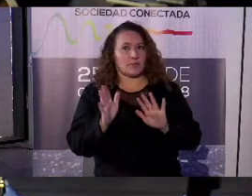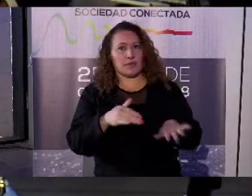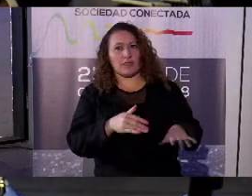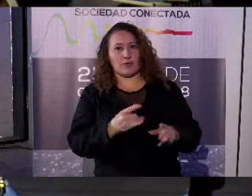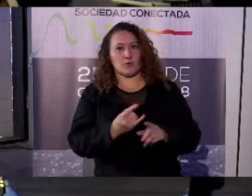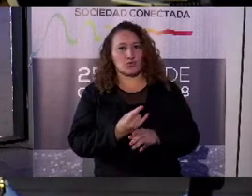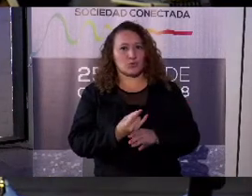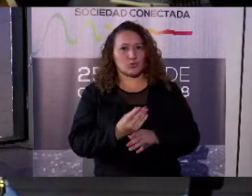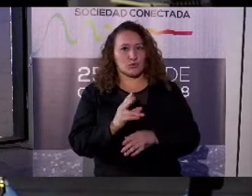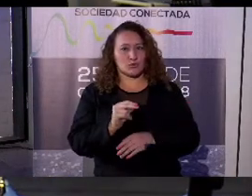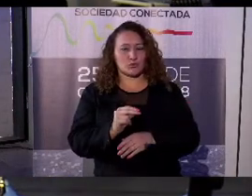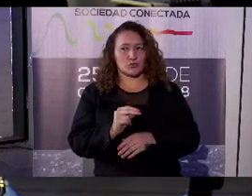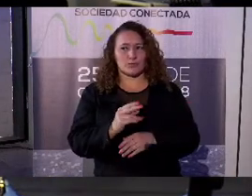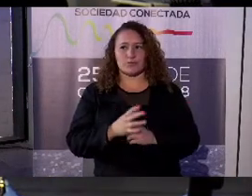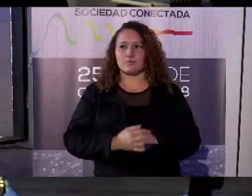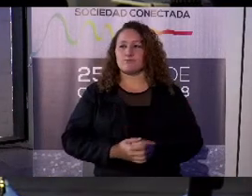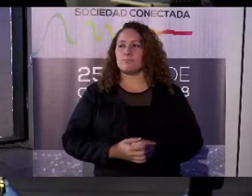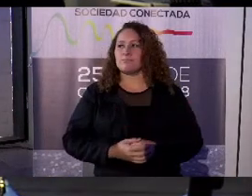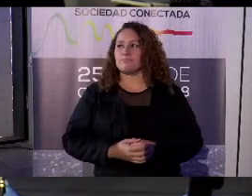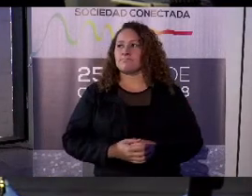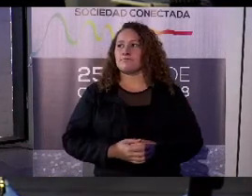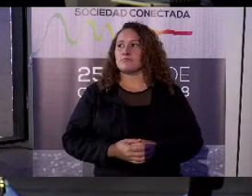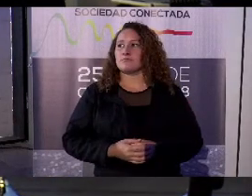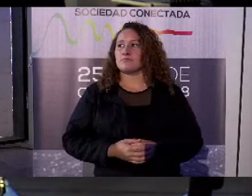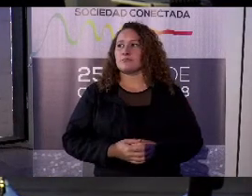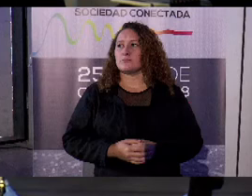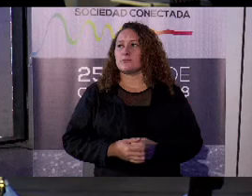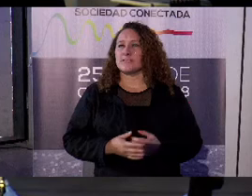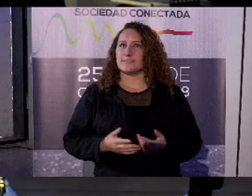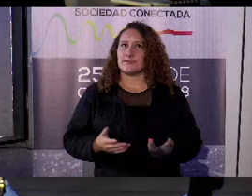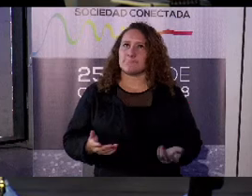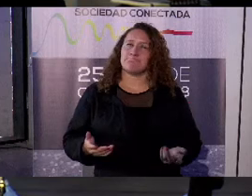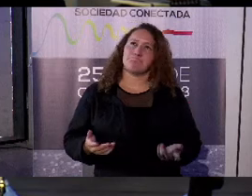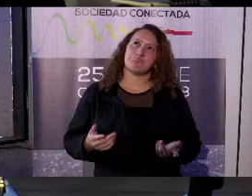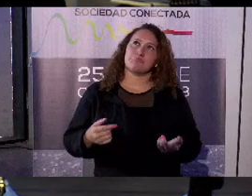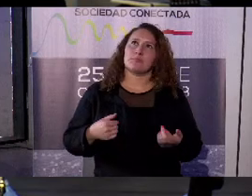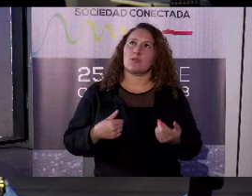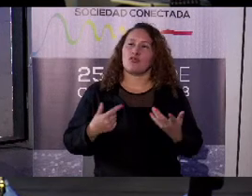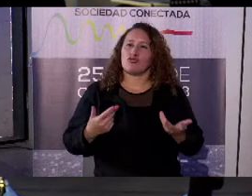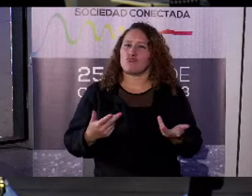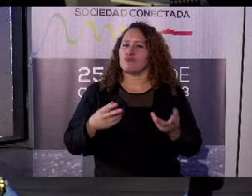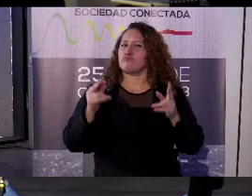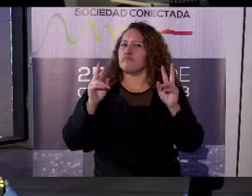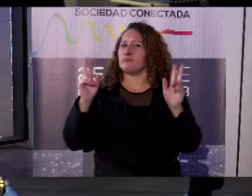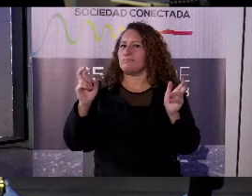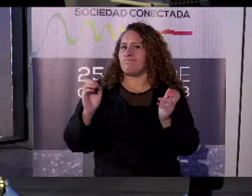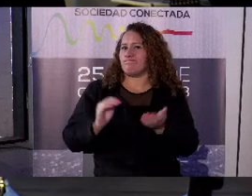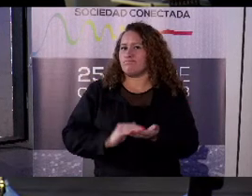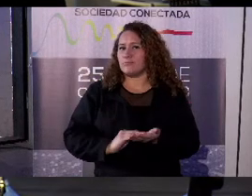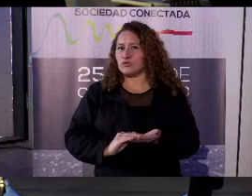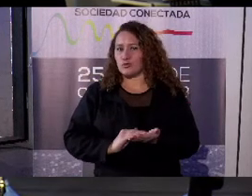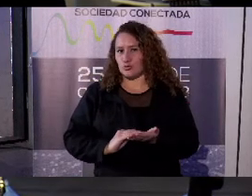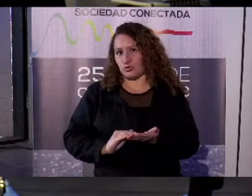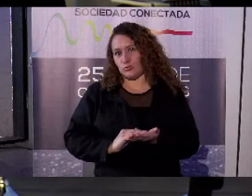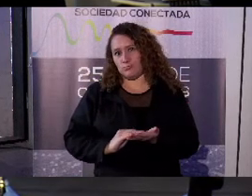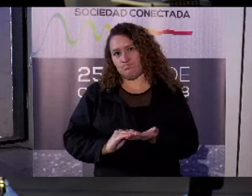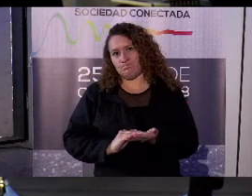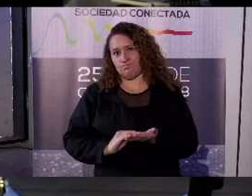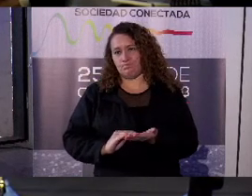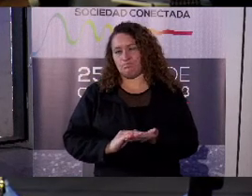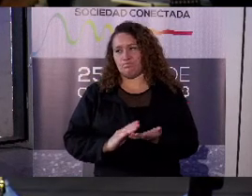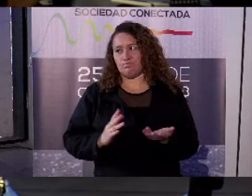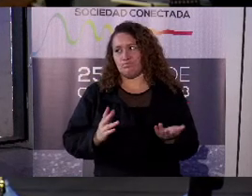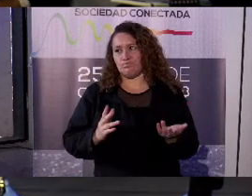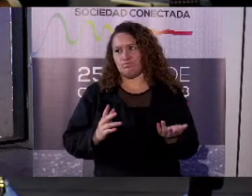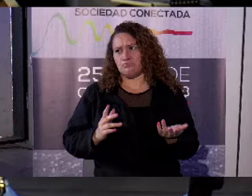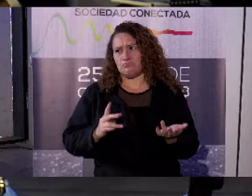Eh sí e a ver el tema de las soluciones a los problemas eh